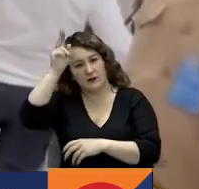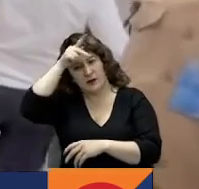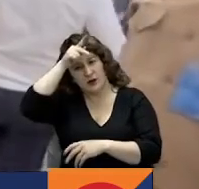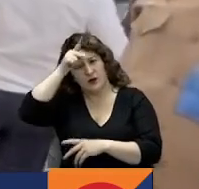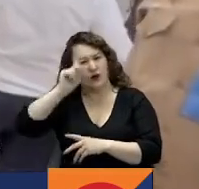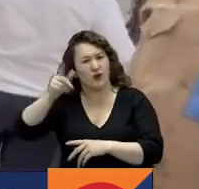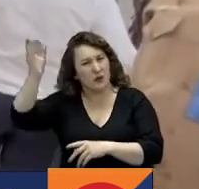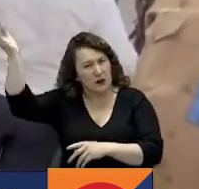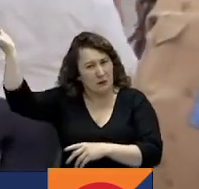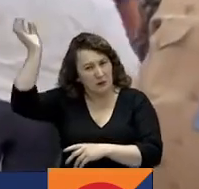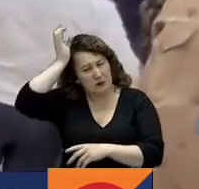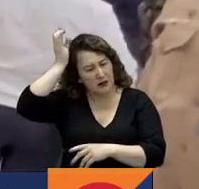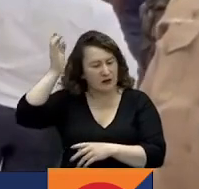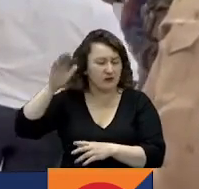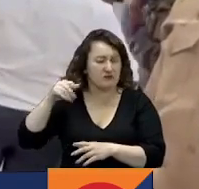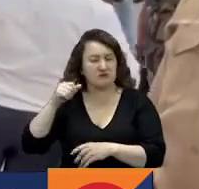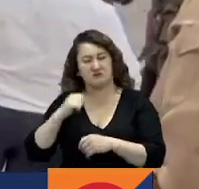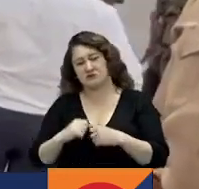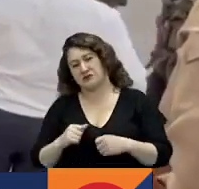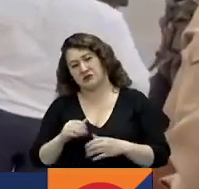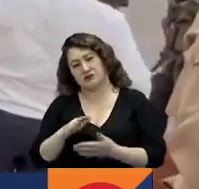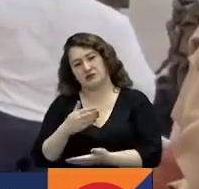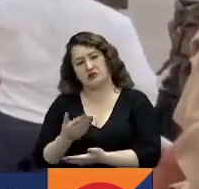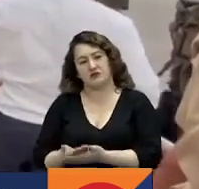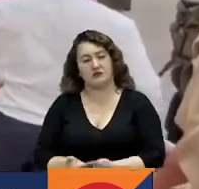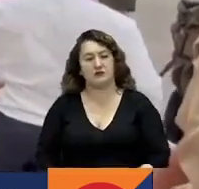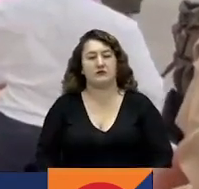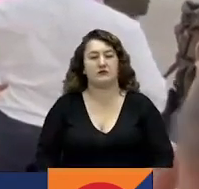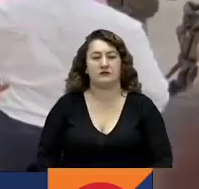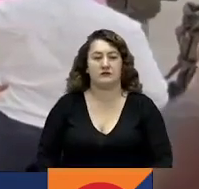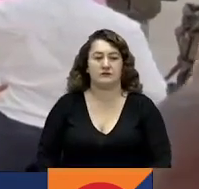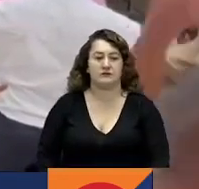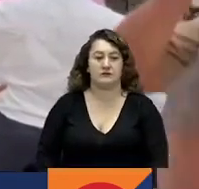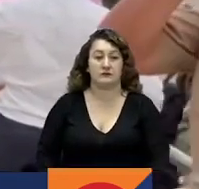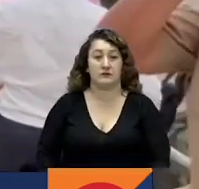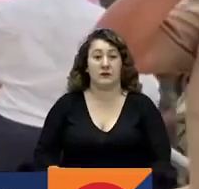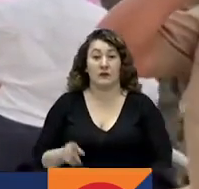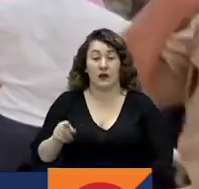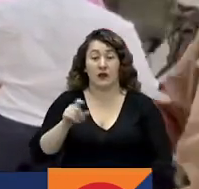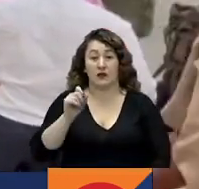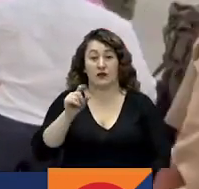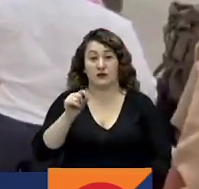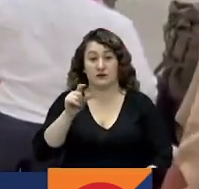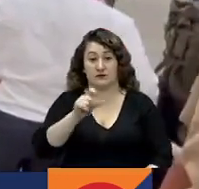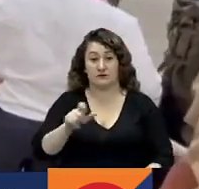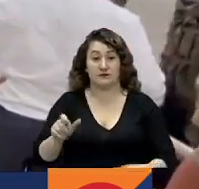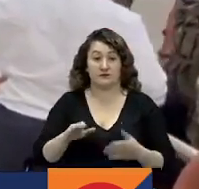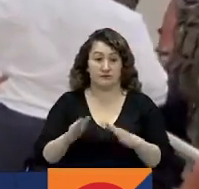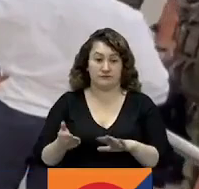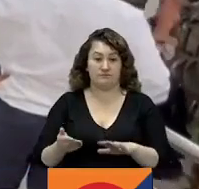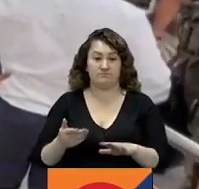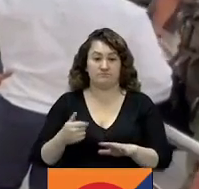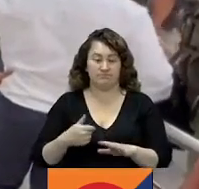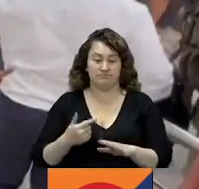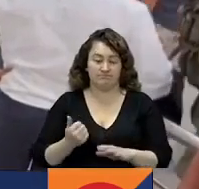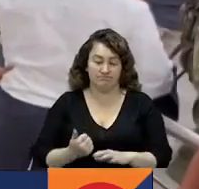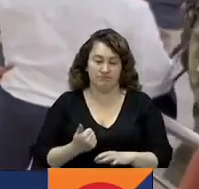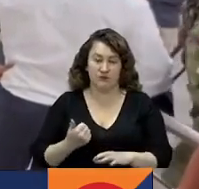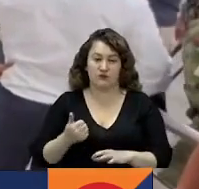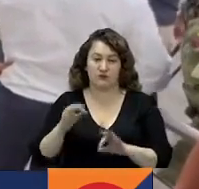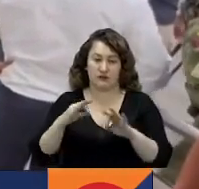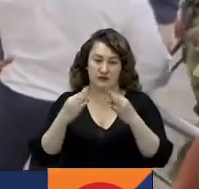cabeza. En Machala tenemos la información de que hay 11 fallecidos, lo cual aprovecho para expresar a